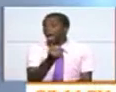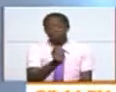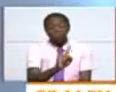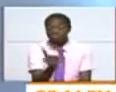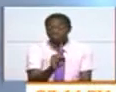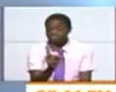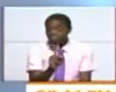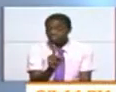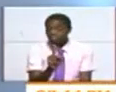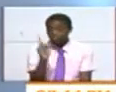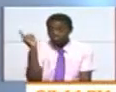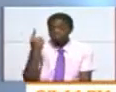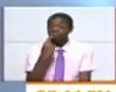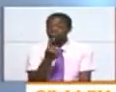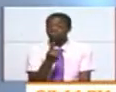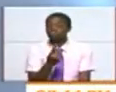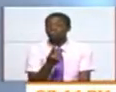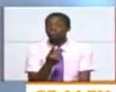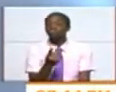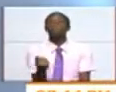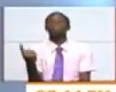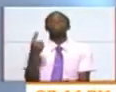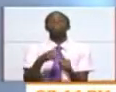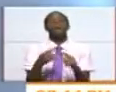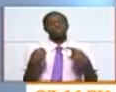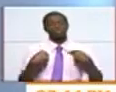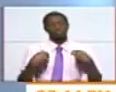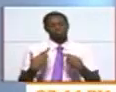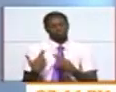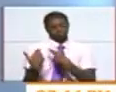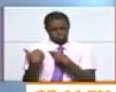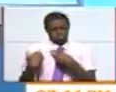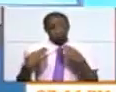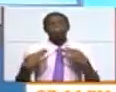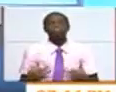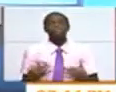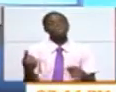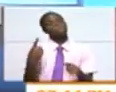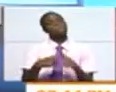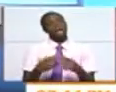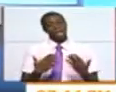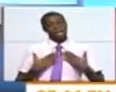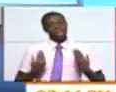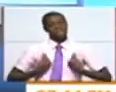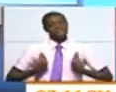Y me estoy tomando la responsabilidad y estoy colocando en riesgo mi propia vida,